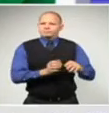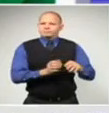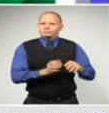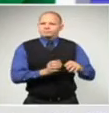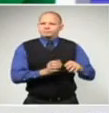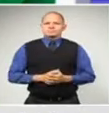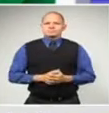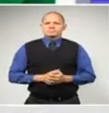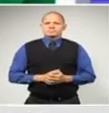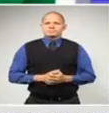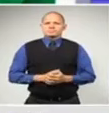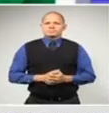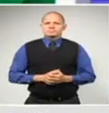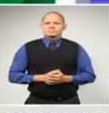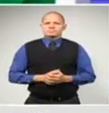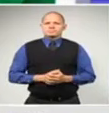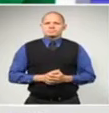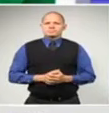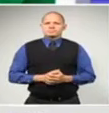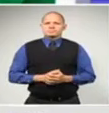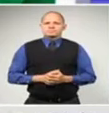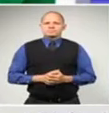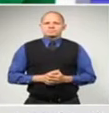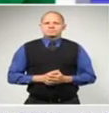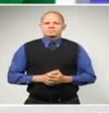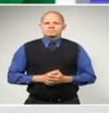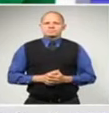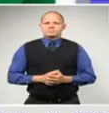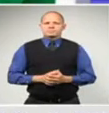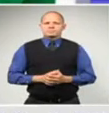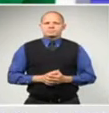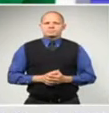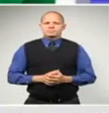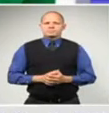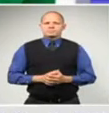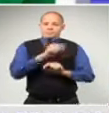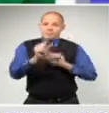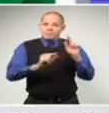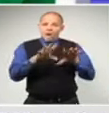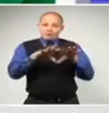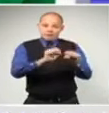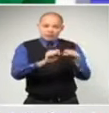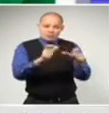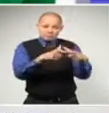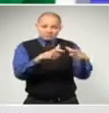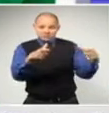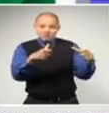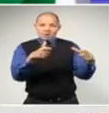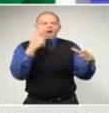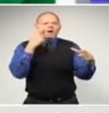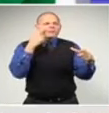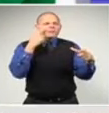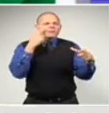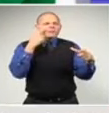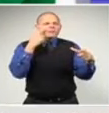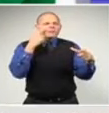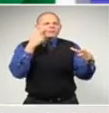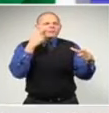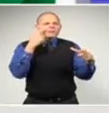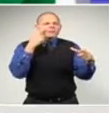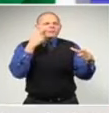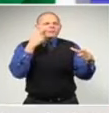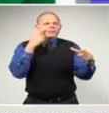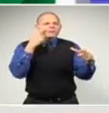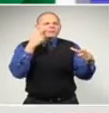46,6% de todos los diagnosticados ayer totalmente asintomáticos, característica de esta enfermedad que la hace